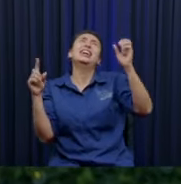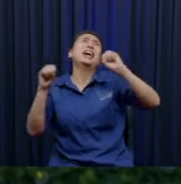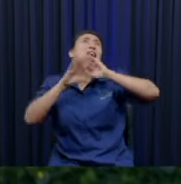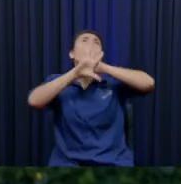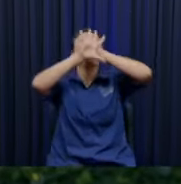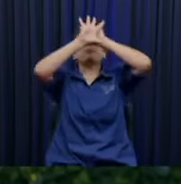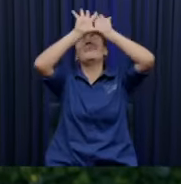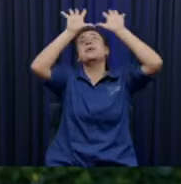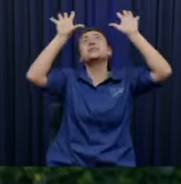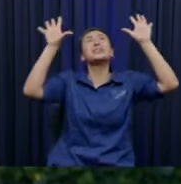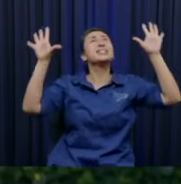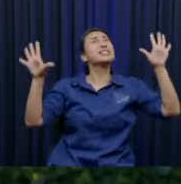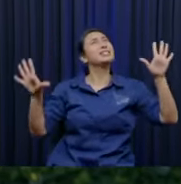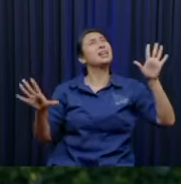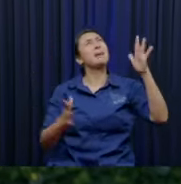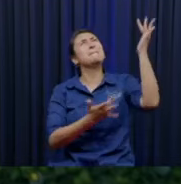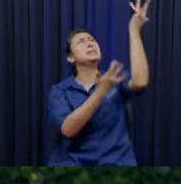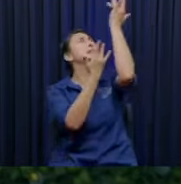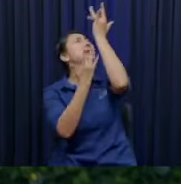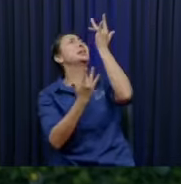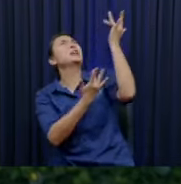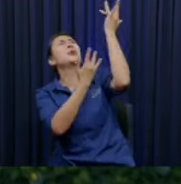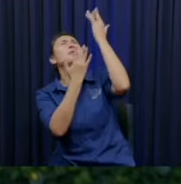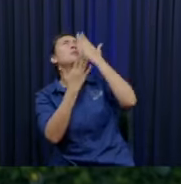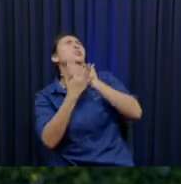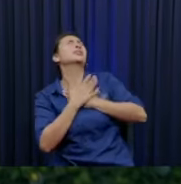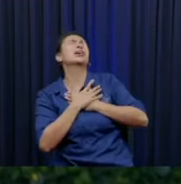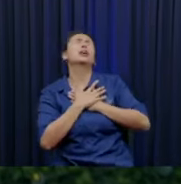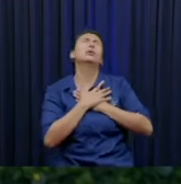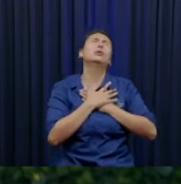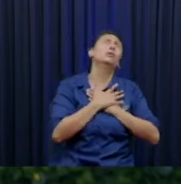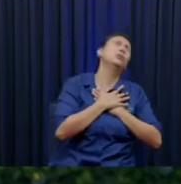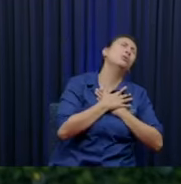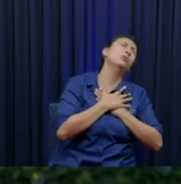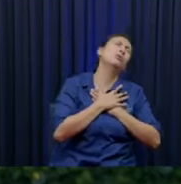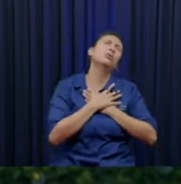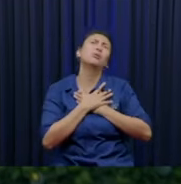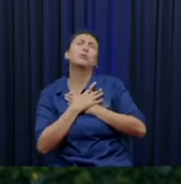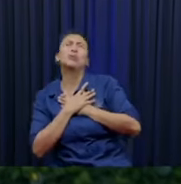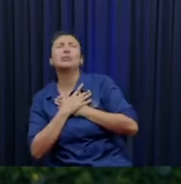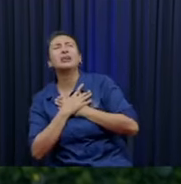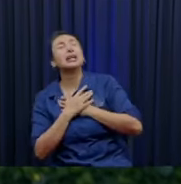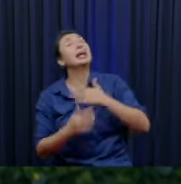maravillosa gracia del Señor, que salvó,